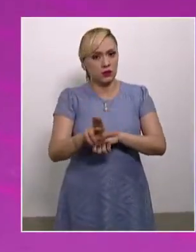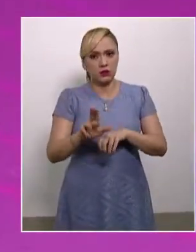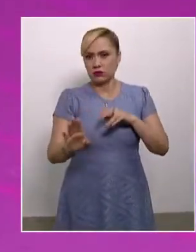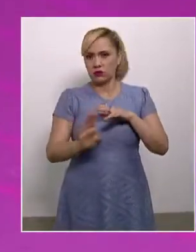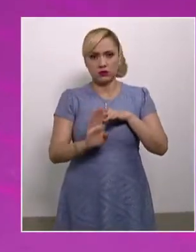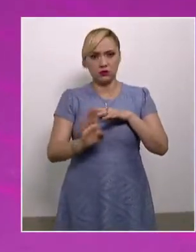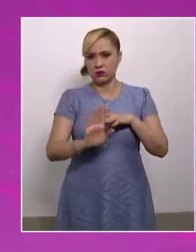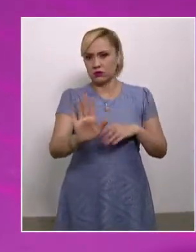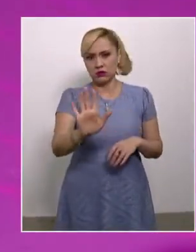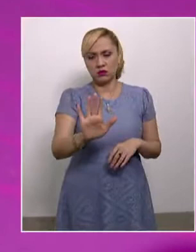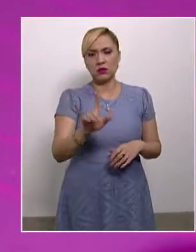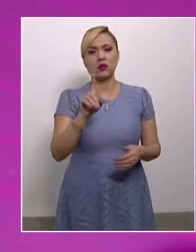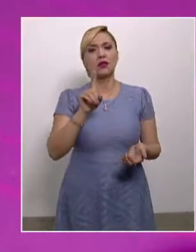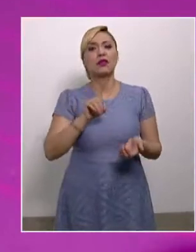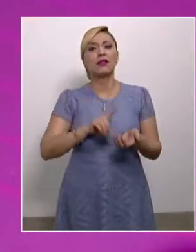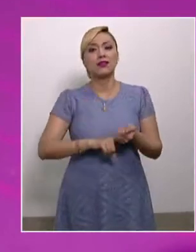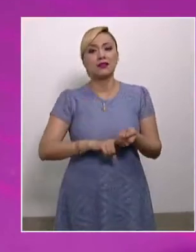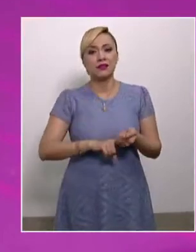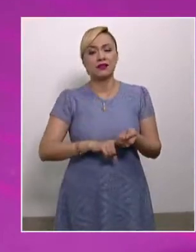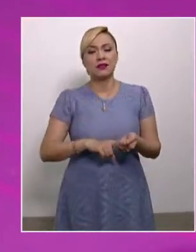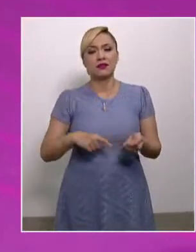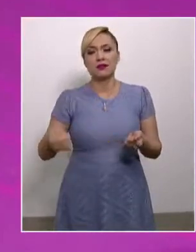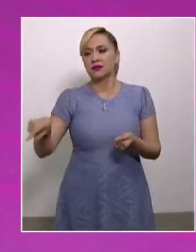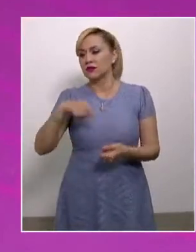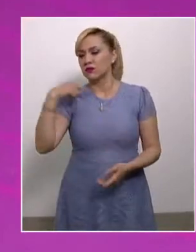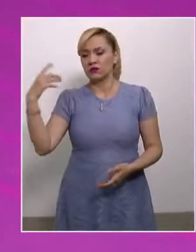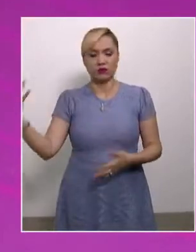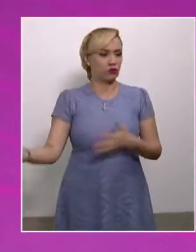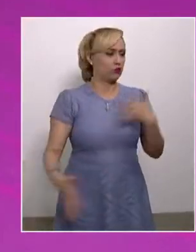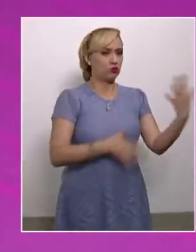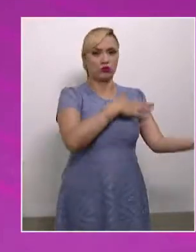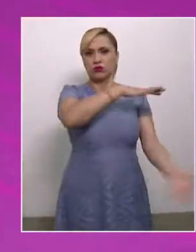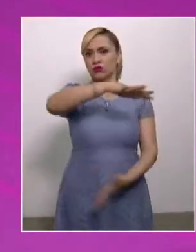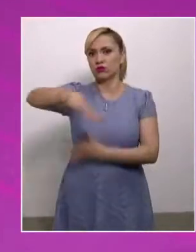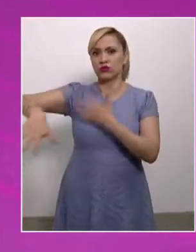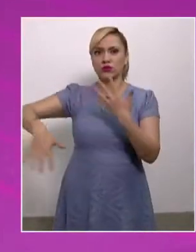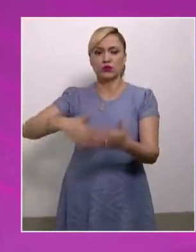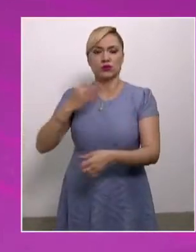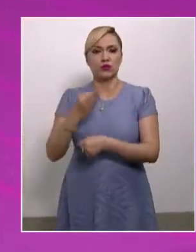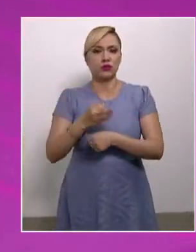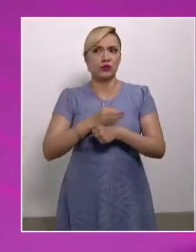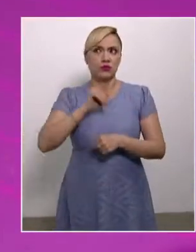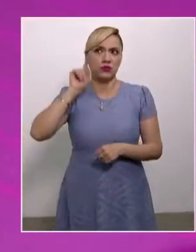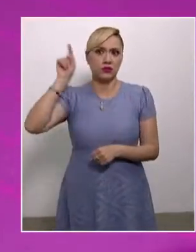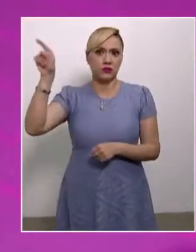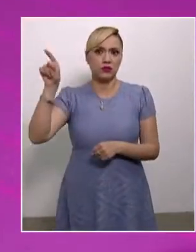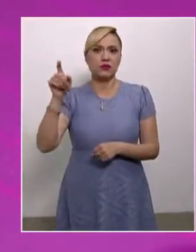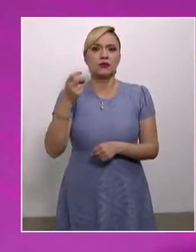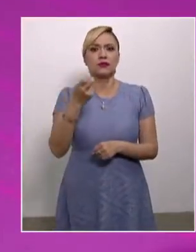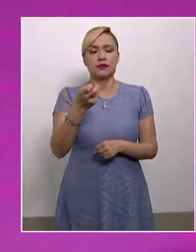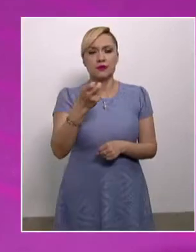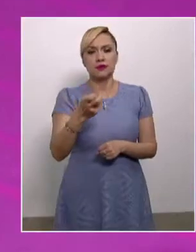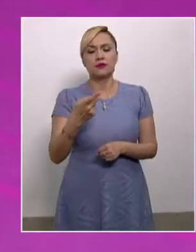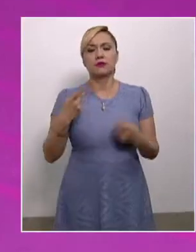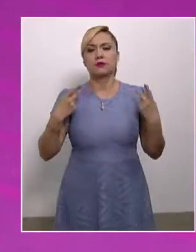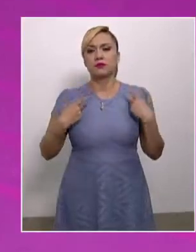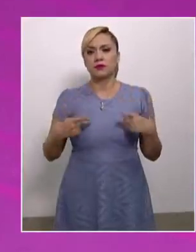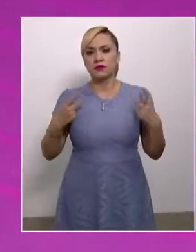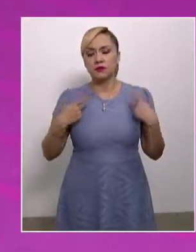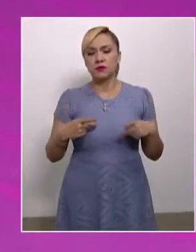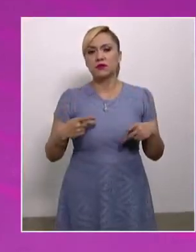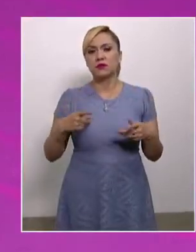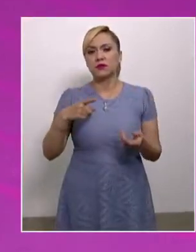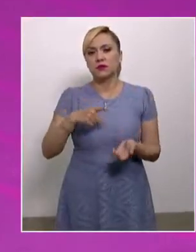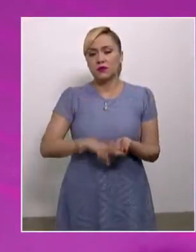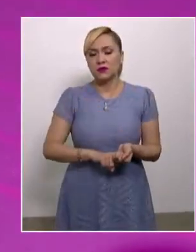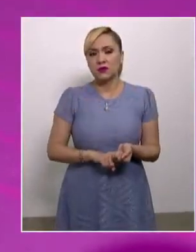migración per se, sino temas de impactos de la violencia social que se está viviendo a nivel local, lo que nos da datos de población que están